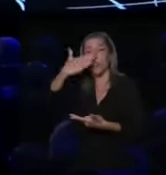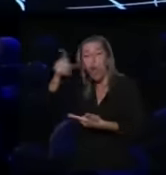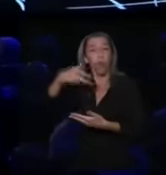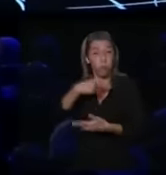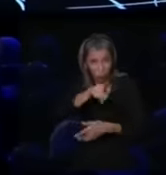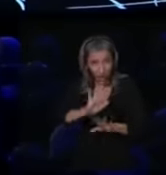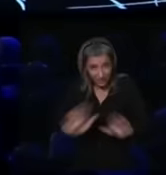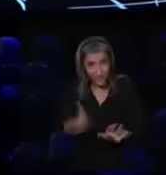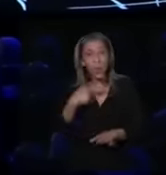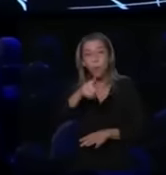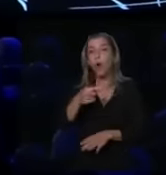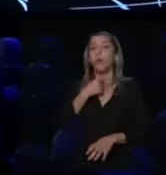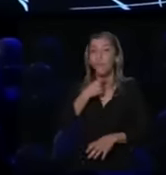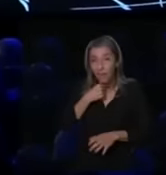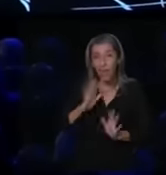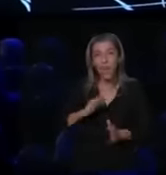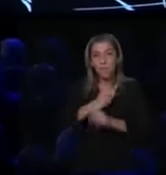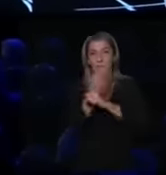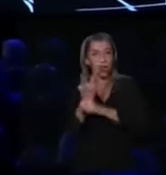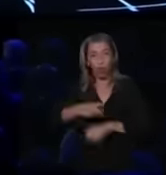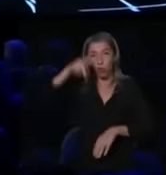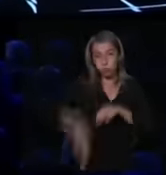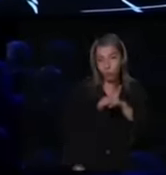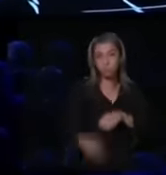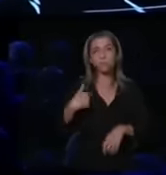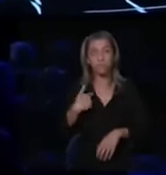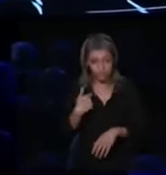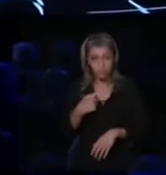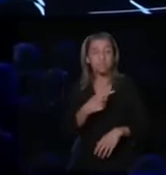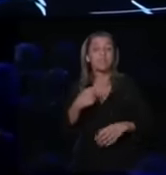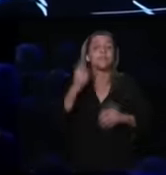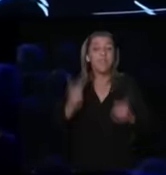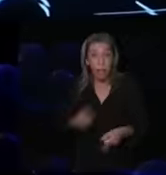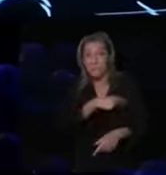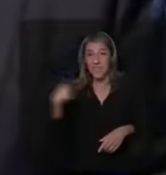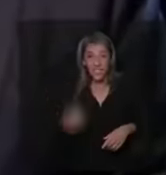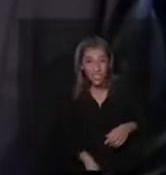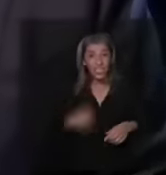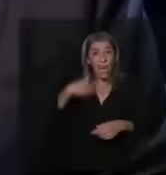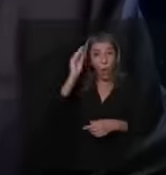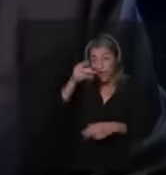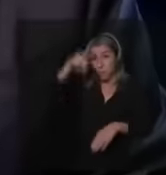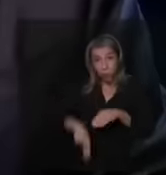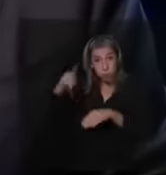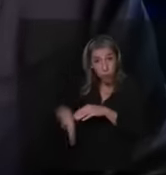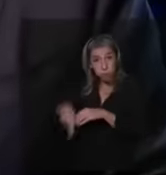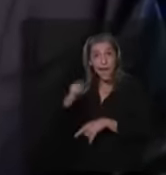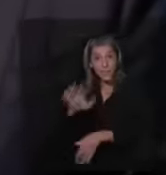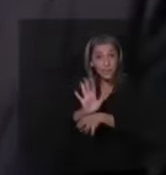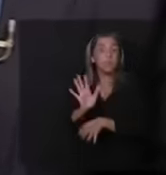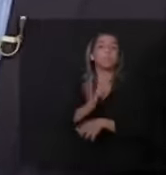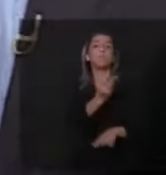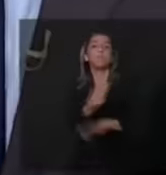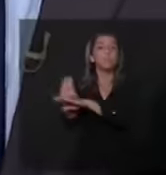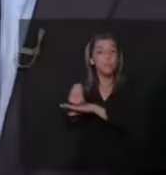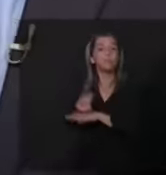Mercosur, la ruptura de la relación con Brasil, la ruptura de la relación con China representan 2 millones de empleos menos y